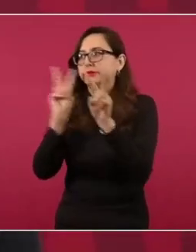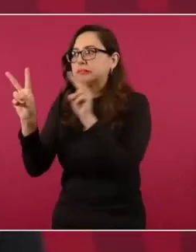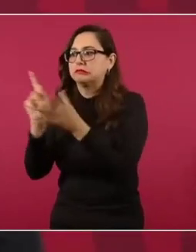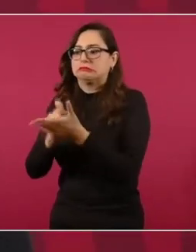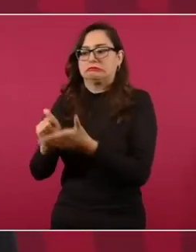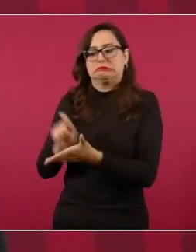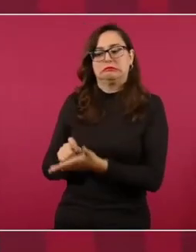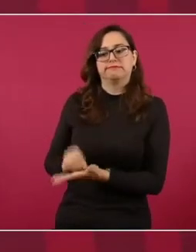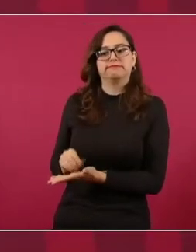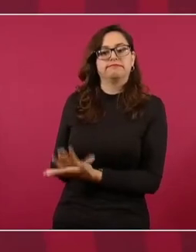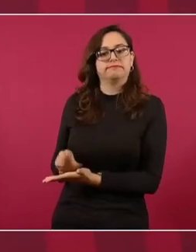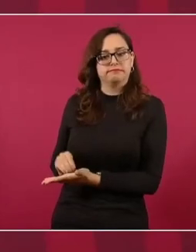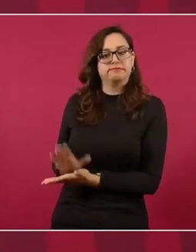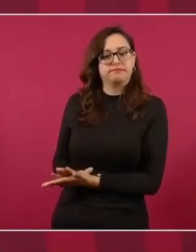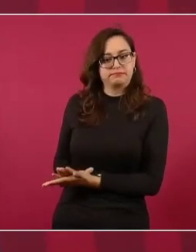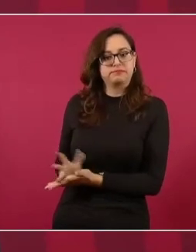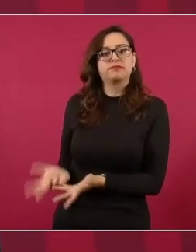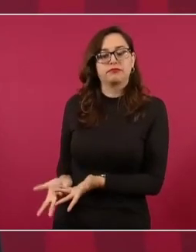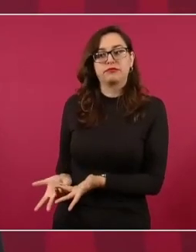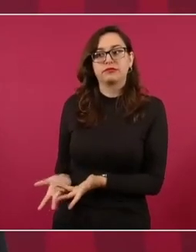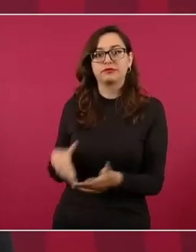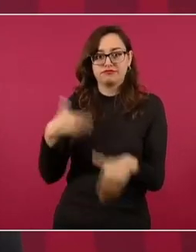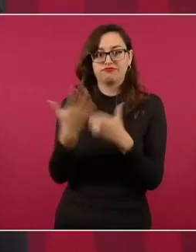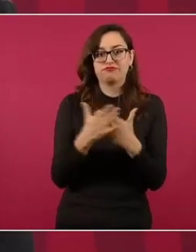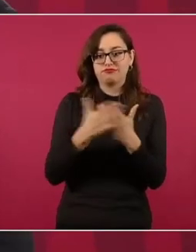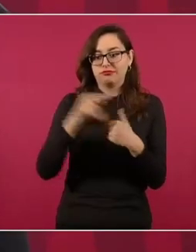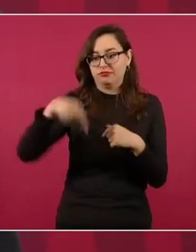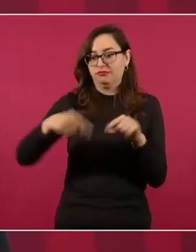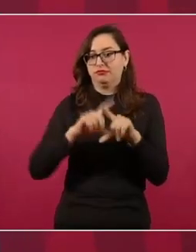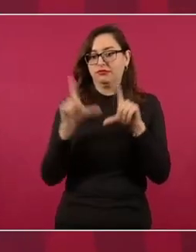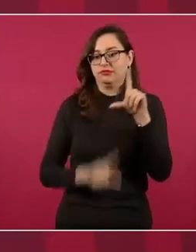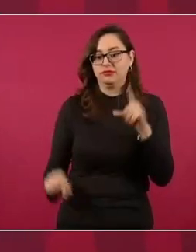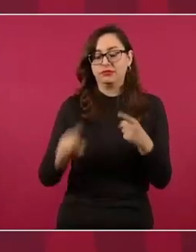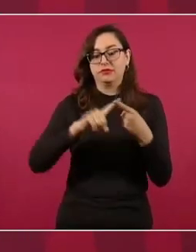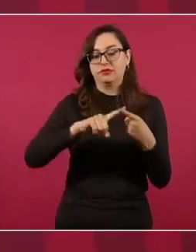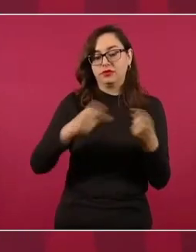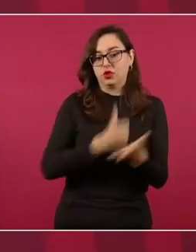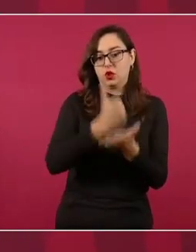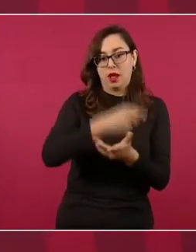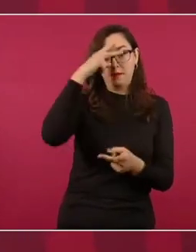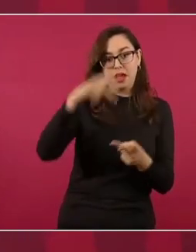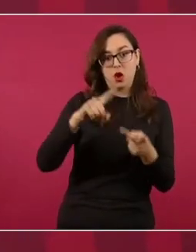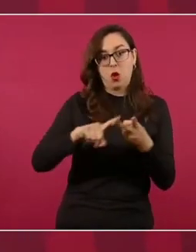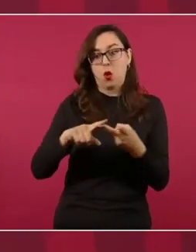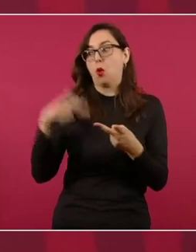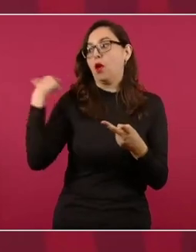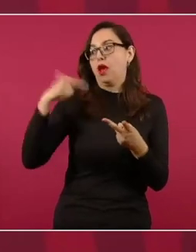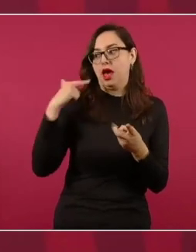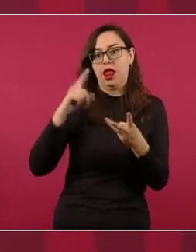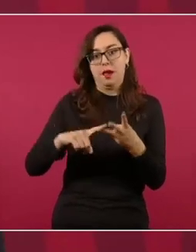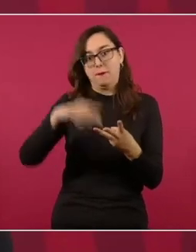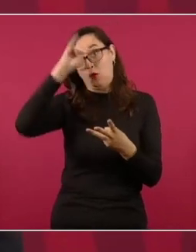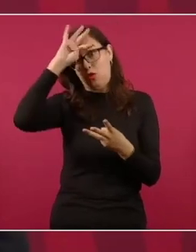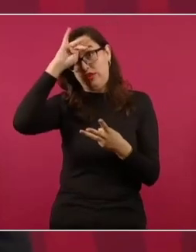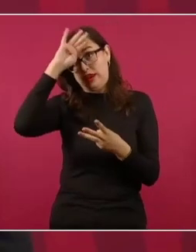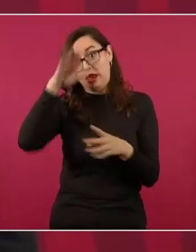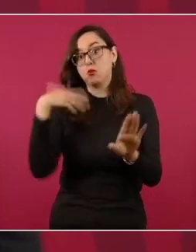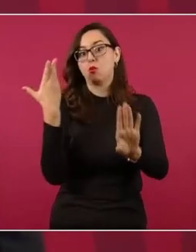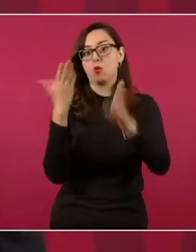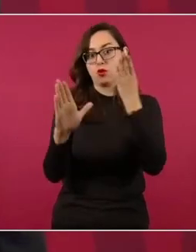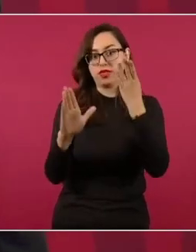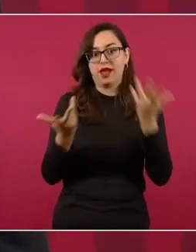es parte de, y va a ser sede en México, Guadalajara y Monterrey. Entonces, ya estamos preparando el mundial que sigue. Mañana llega la